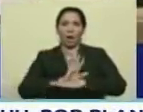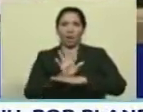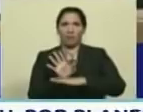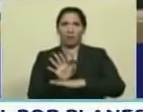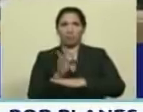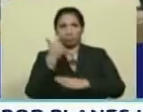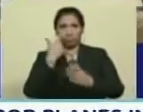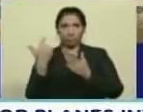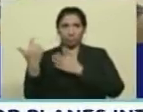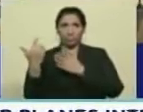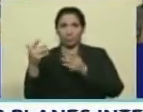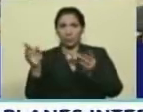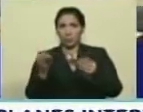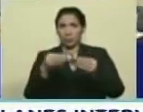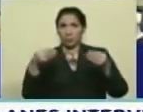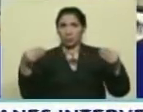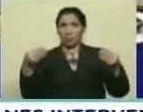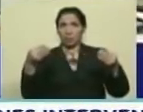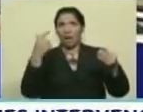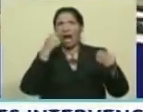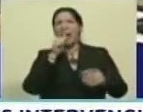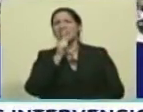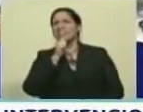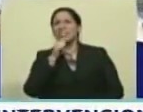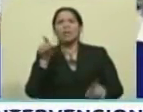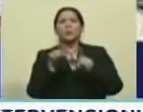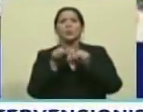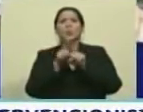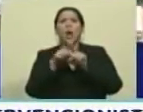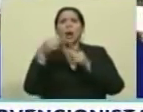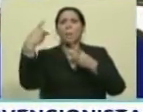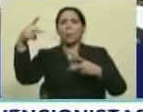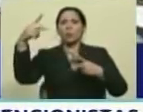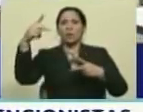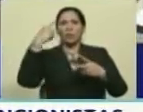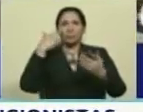¿A quién se les parece esta portada de Ralph?